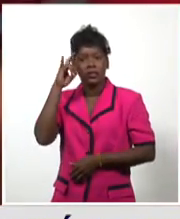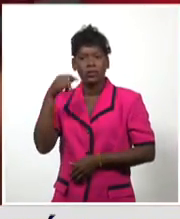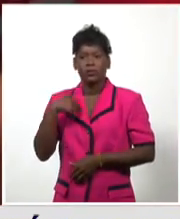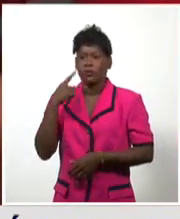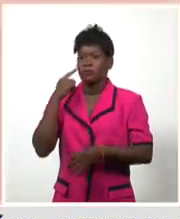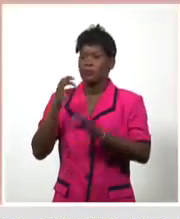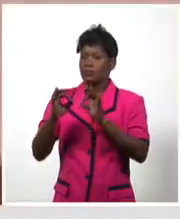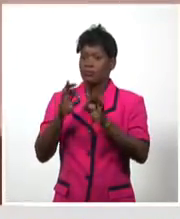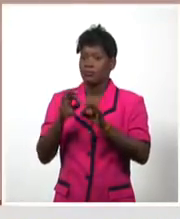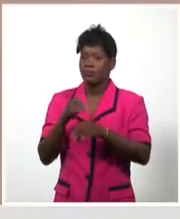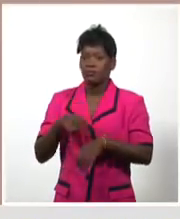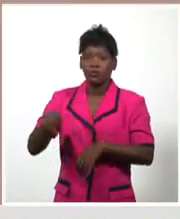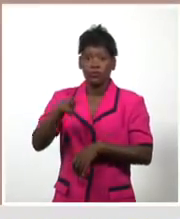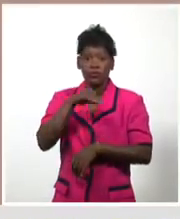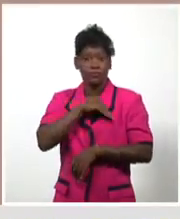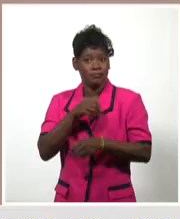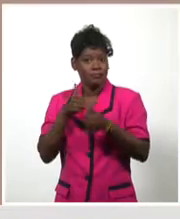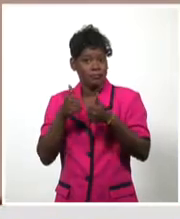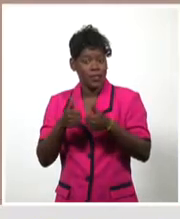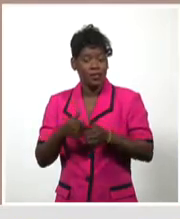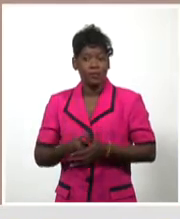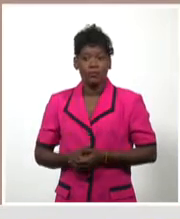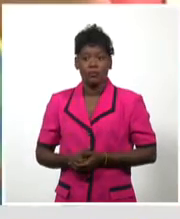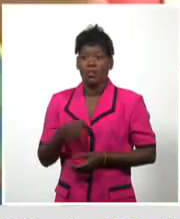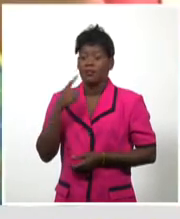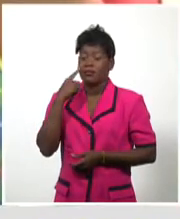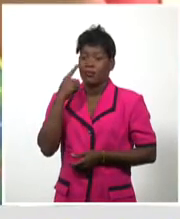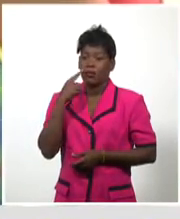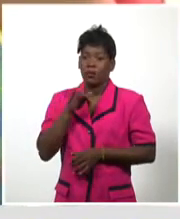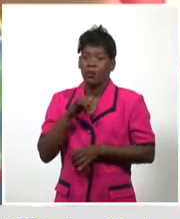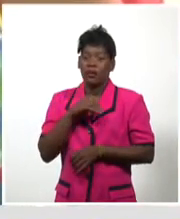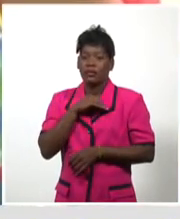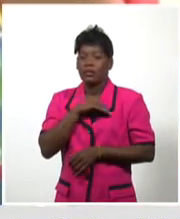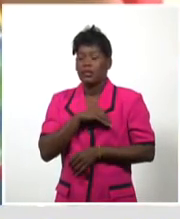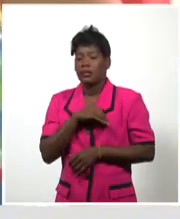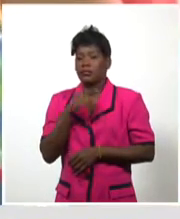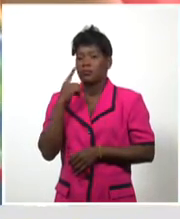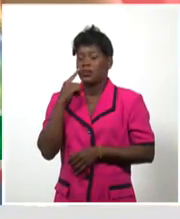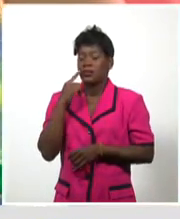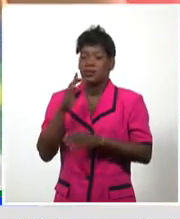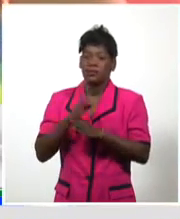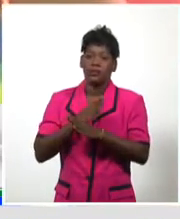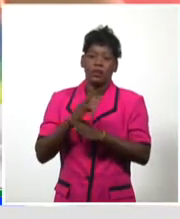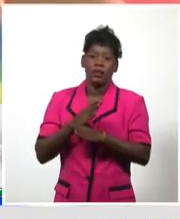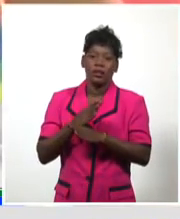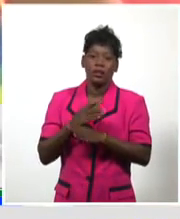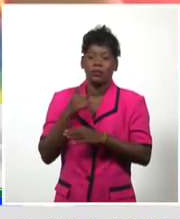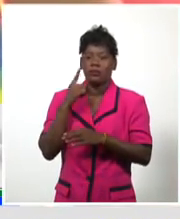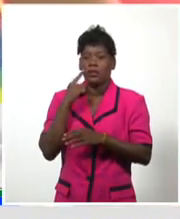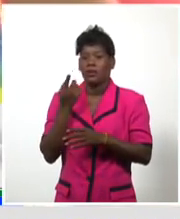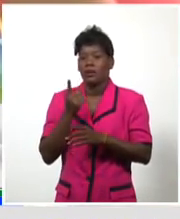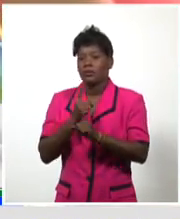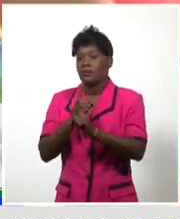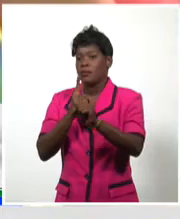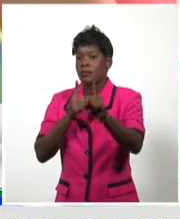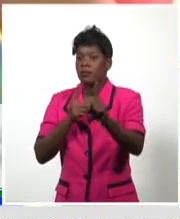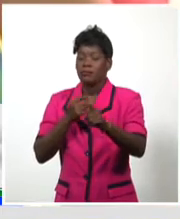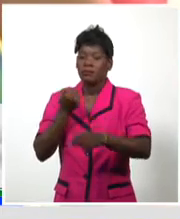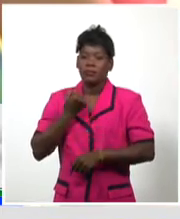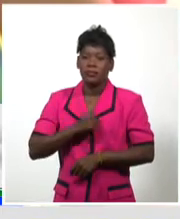Pórtense bien. Son muchos los sentimientos que se sienten en este momento porque estoy lejos de mis hijas, de mi mamá, de mi